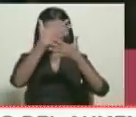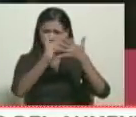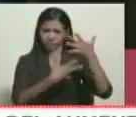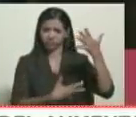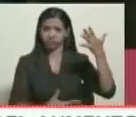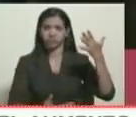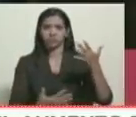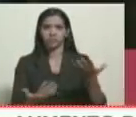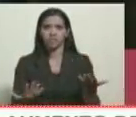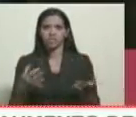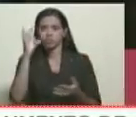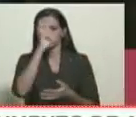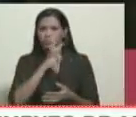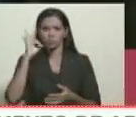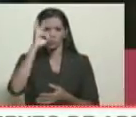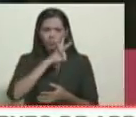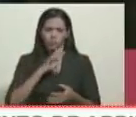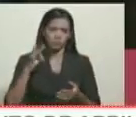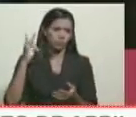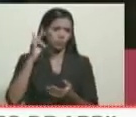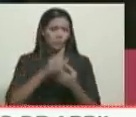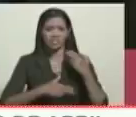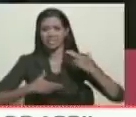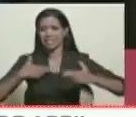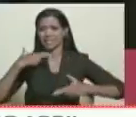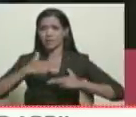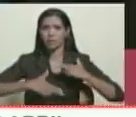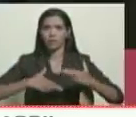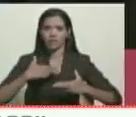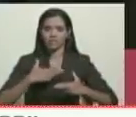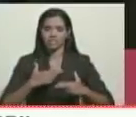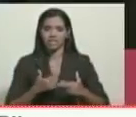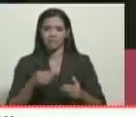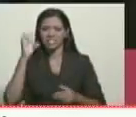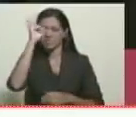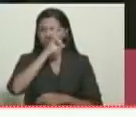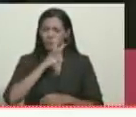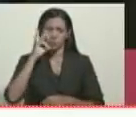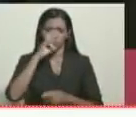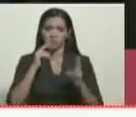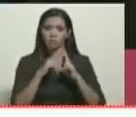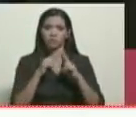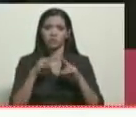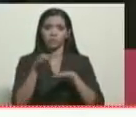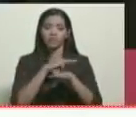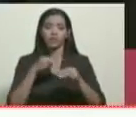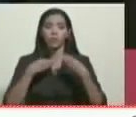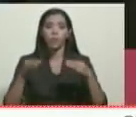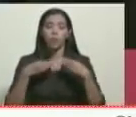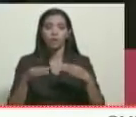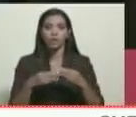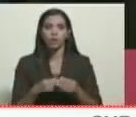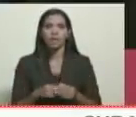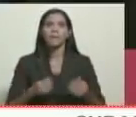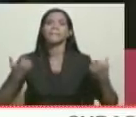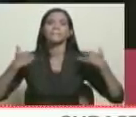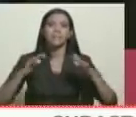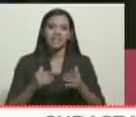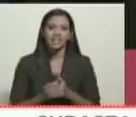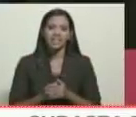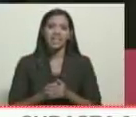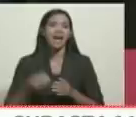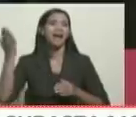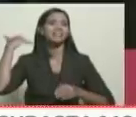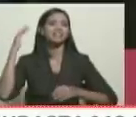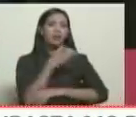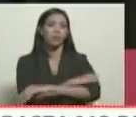perdóname tú, de extorsión y de delincuencia más sucio que ha conocido el Ministerio Público alguno. Ni en la época de la Cuarta